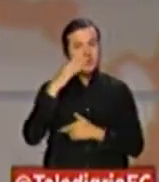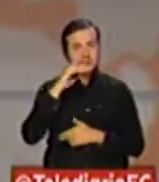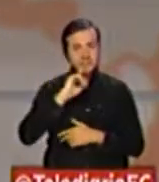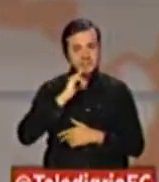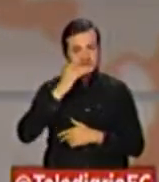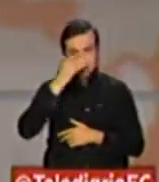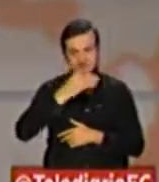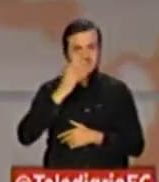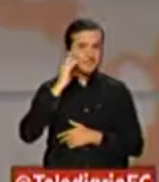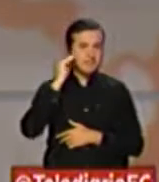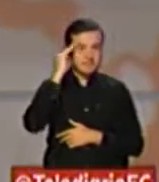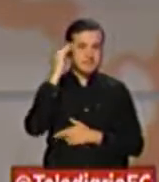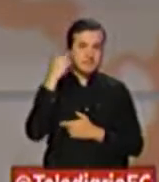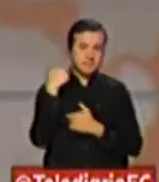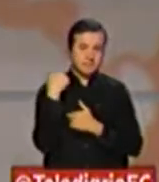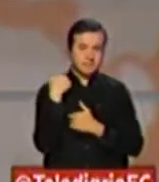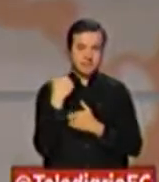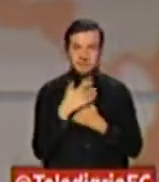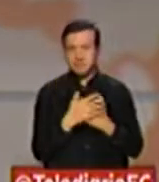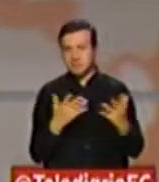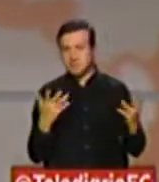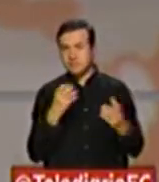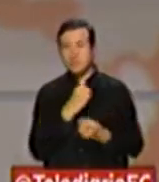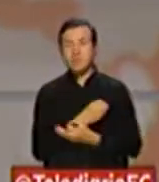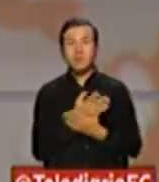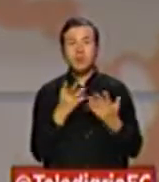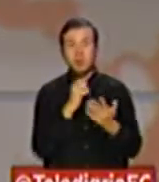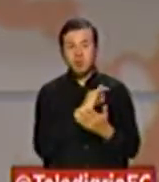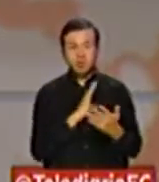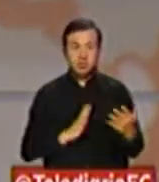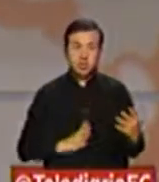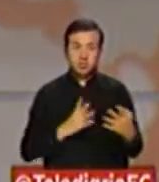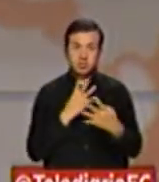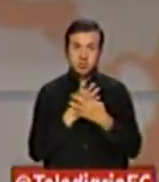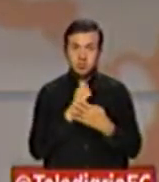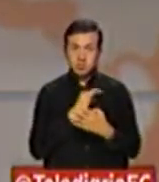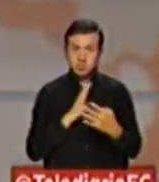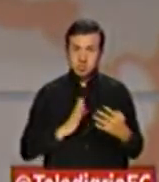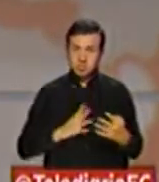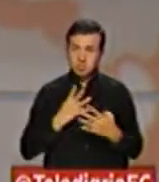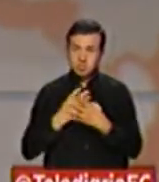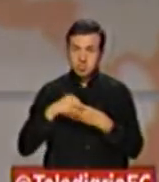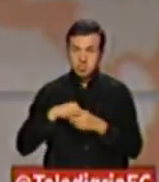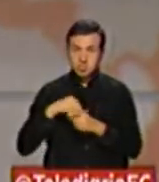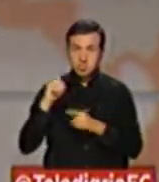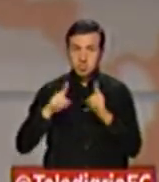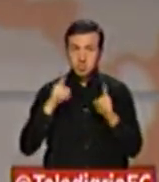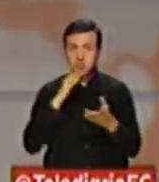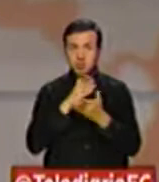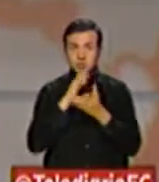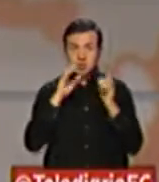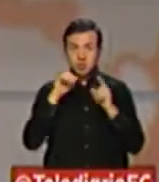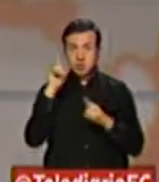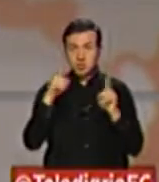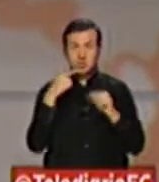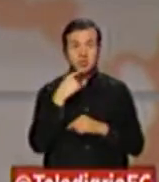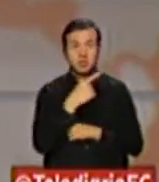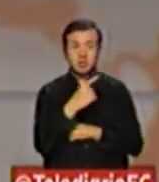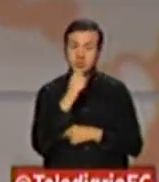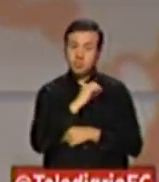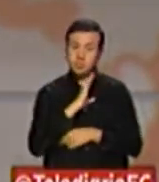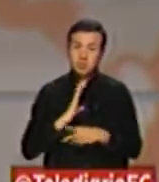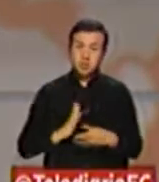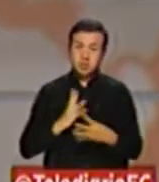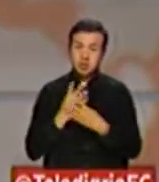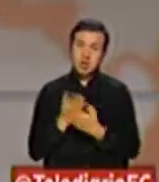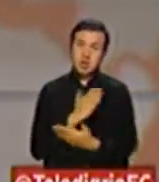con madurez, con responsabilidad. El hablar de la prisión preventiva, que he escuchado, que se ha discutido en distintos medios, inclusive sostienen que la prisión preventiva